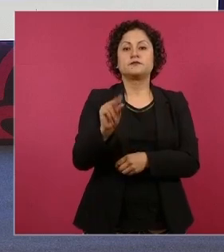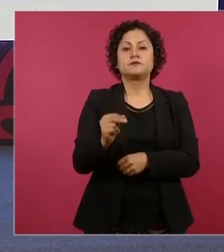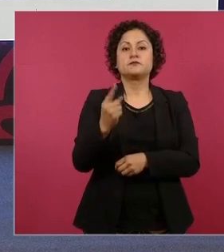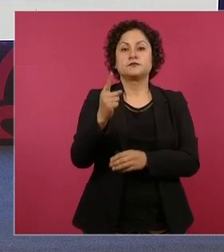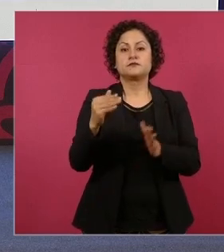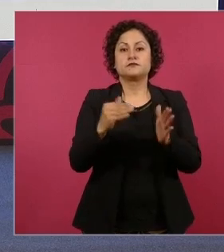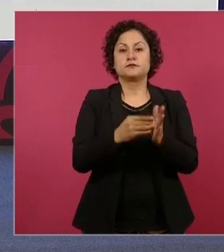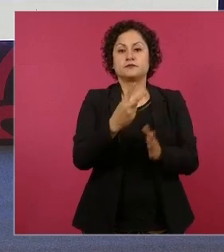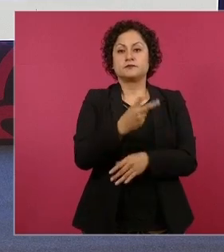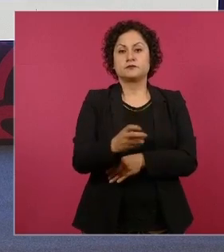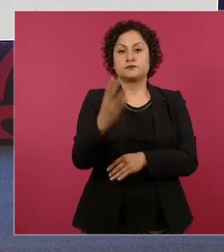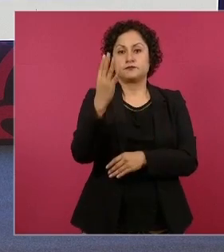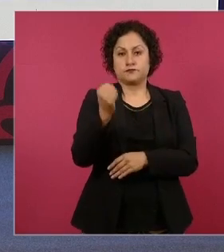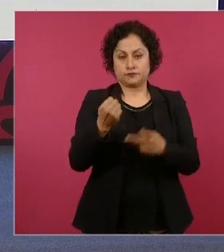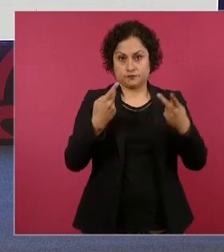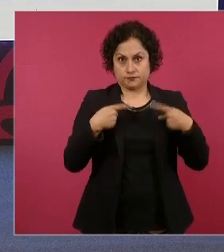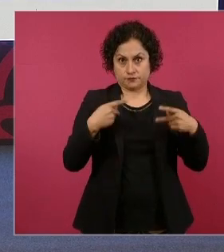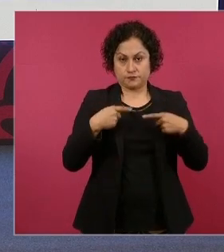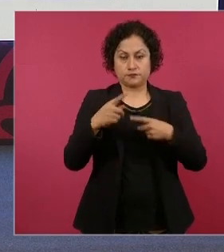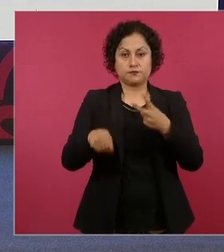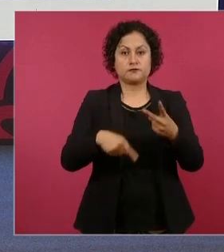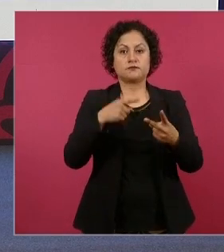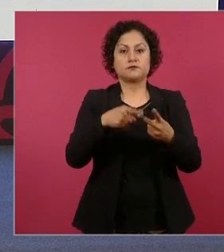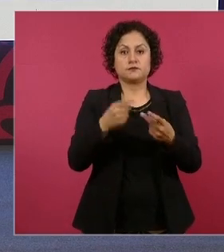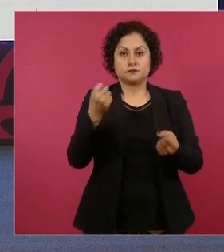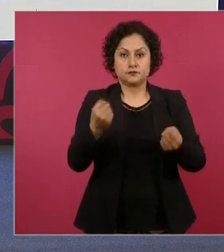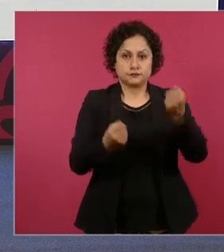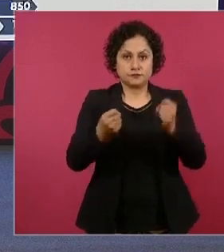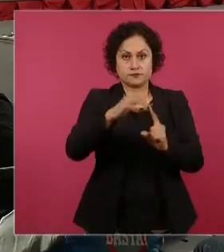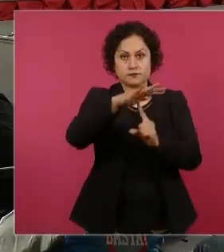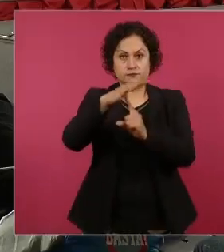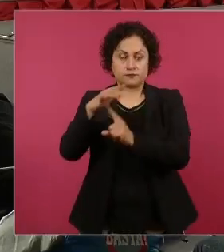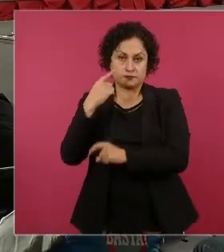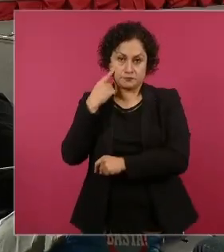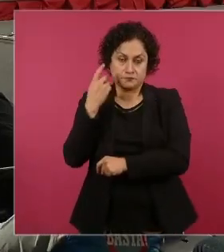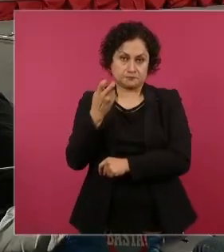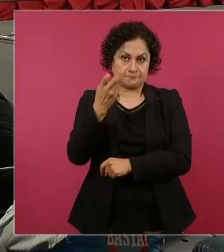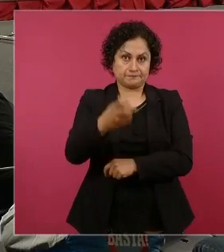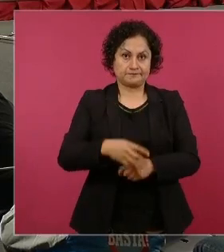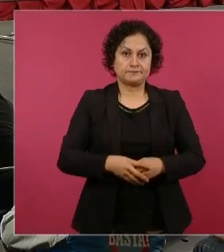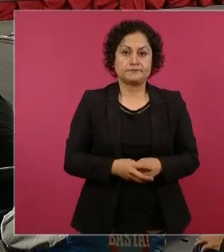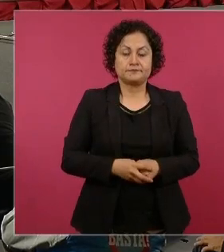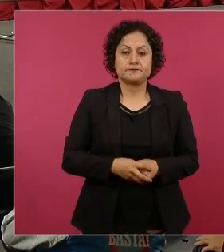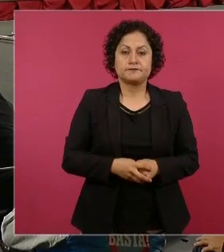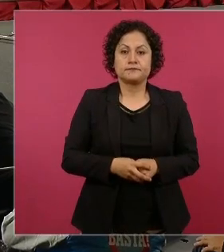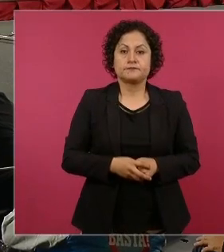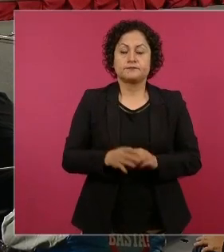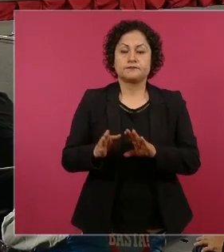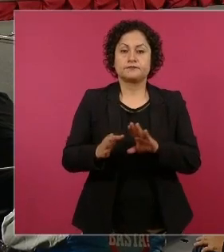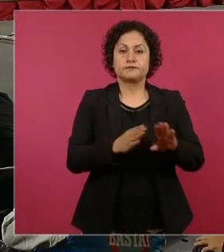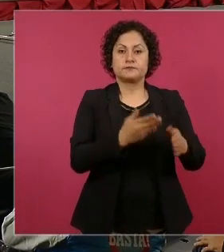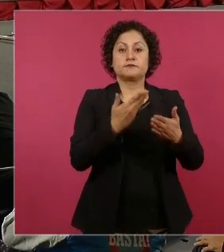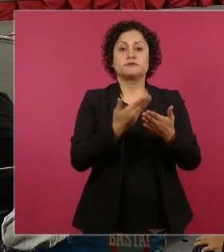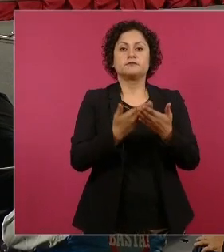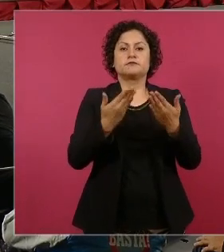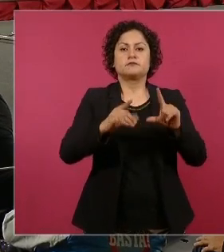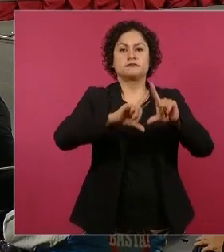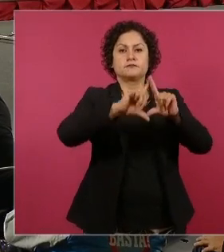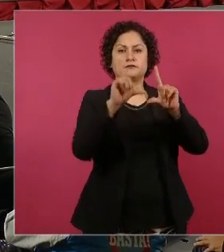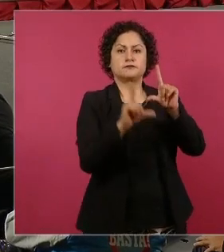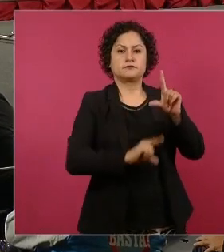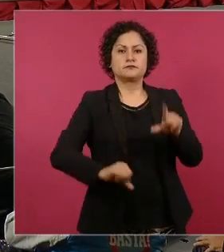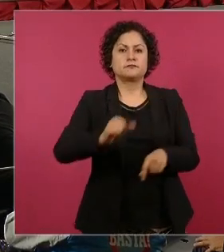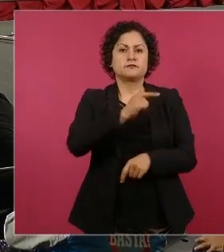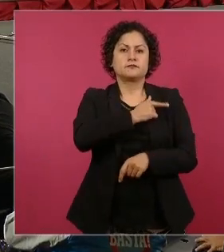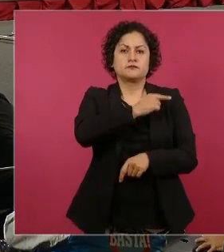281,209 elementos y los vehículos, aeronaves y buques que se utilizan. La que sigue. Vamos a ver el despliegue nacional de la